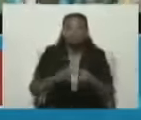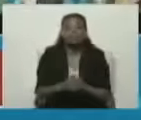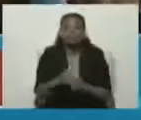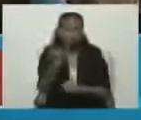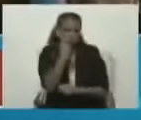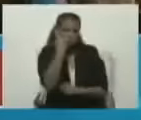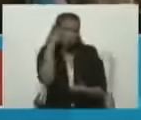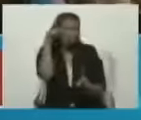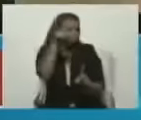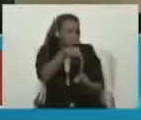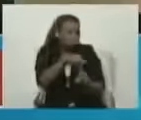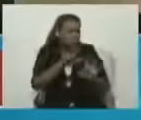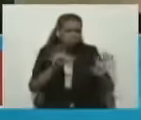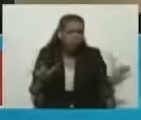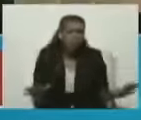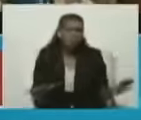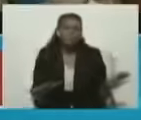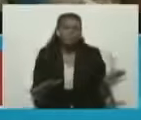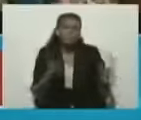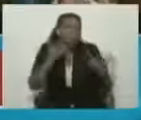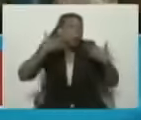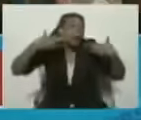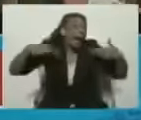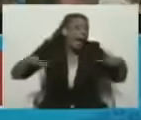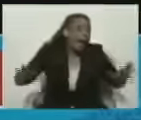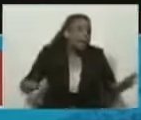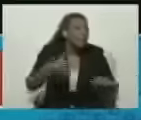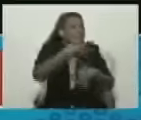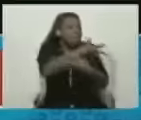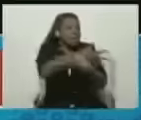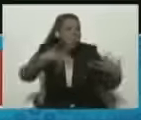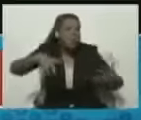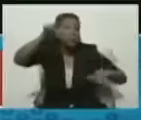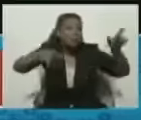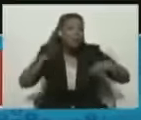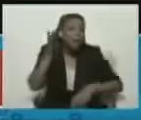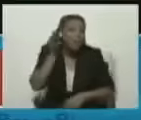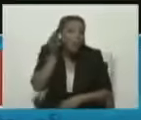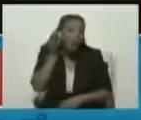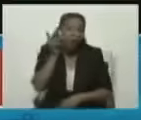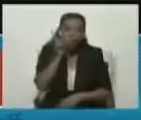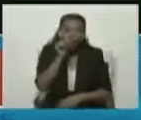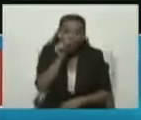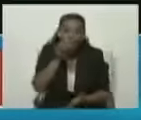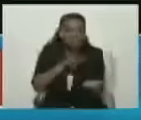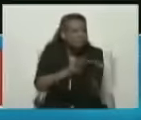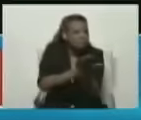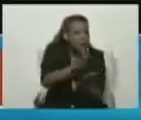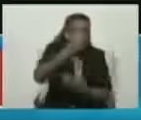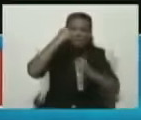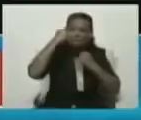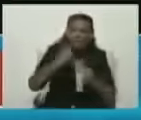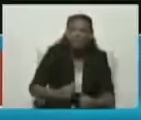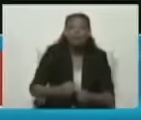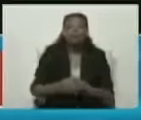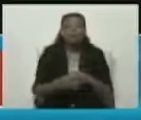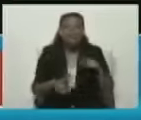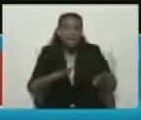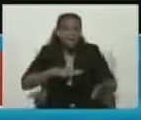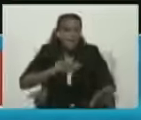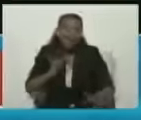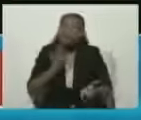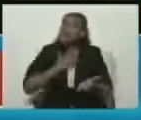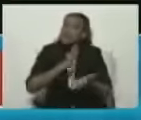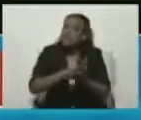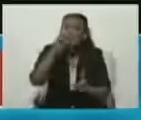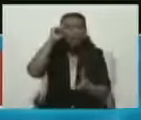solamente serán los, me atrevo a decir, millones de mujeres y hombres de bien, leales, patriotas, que quieren la tranquilidad,